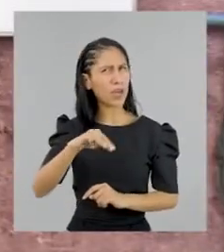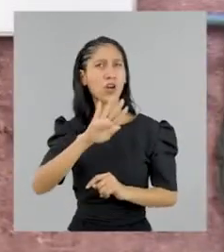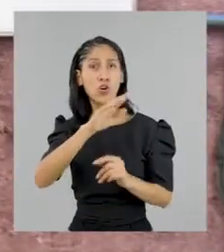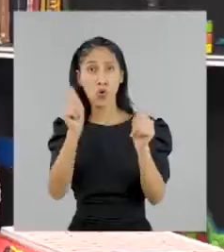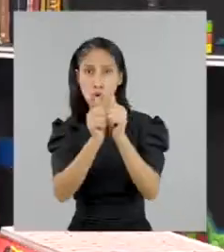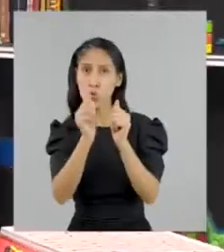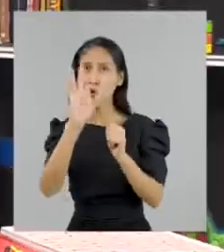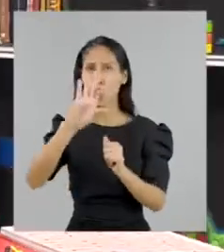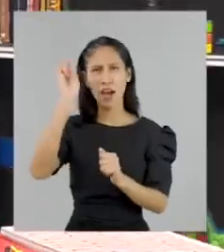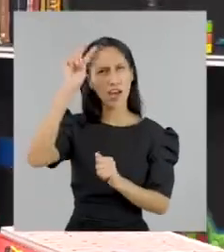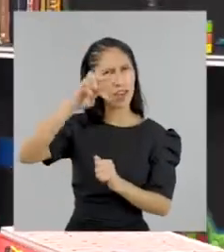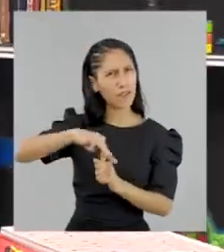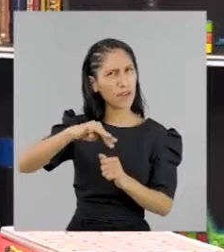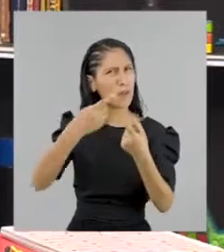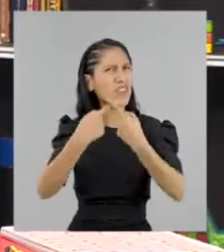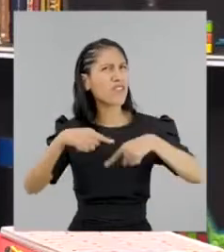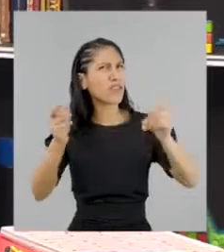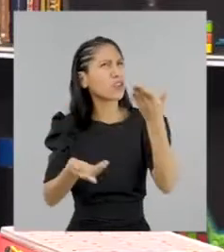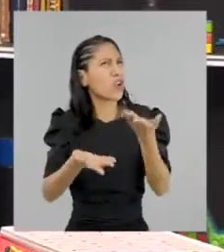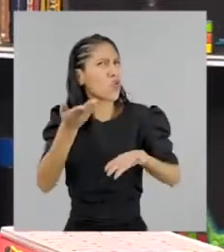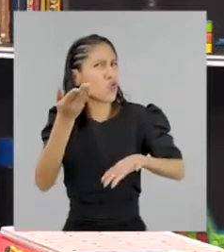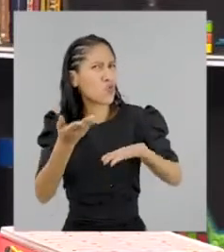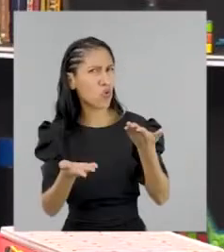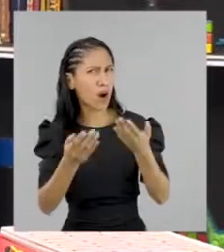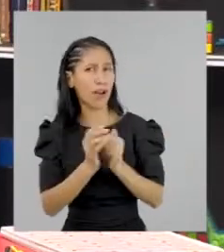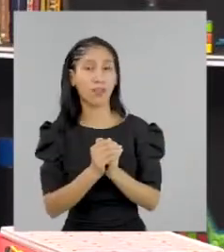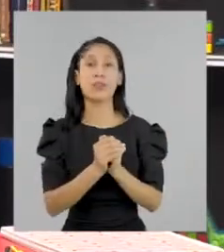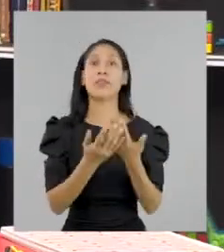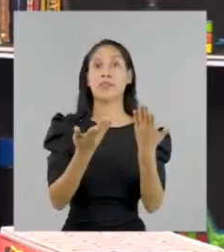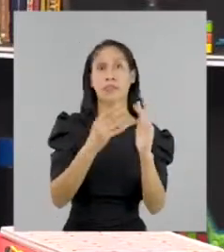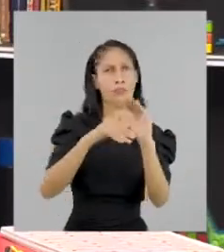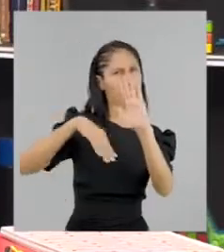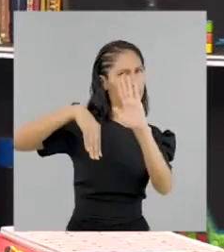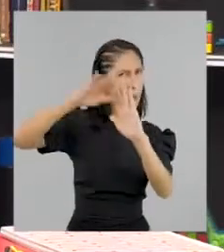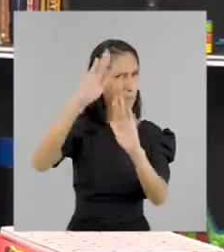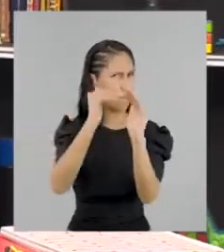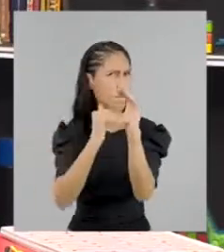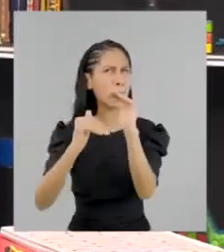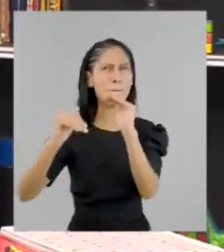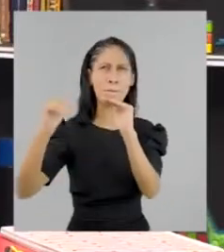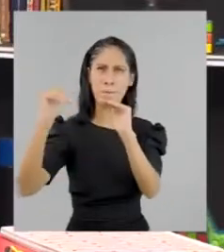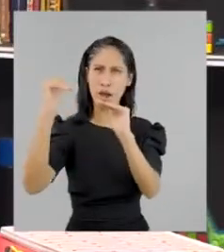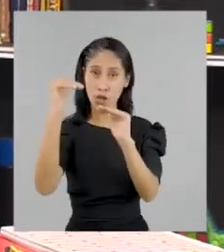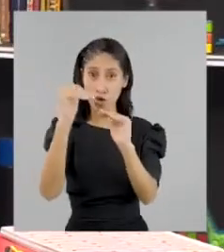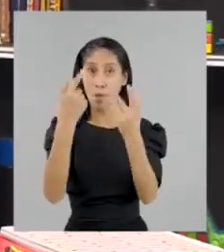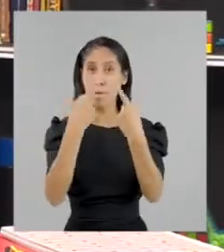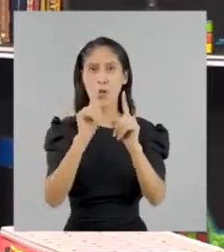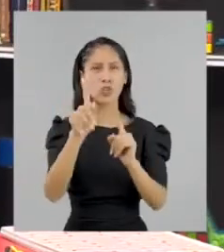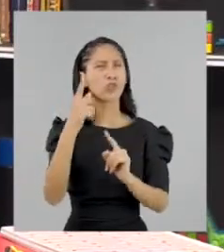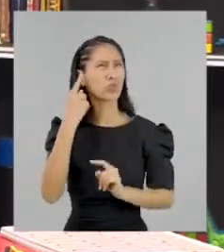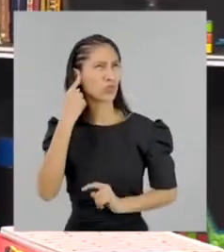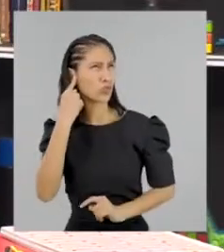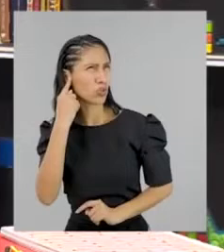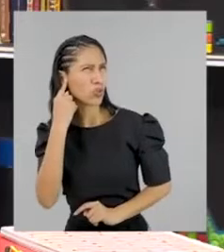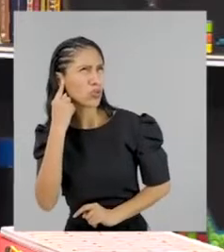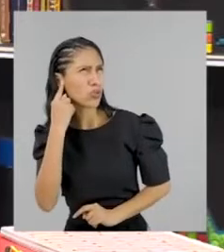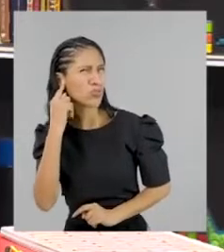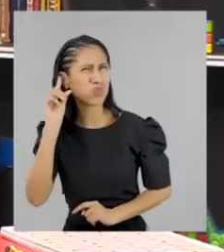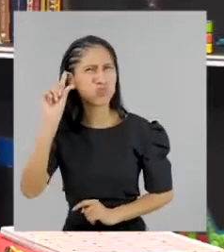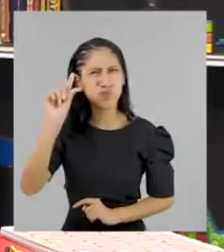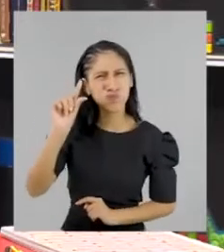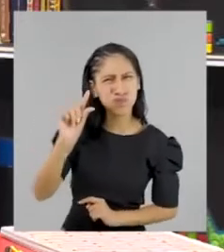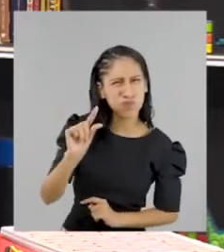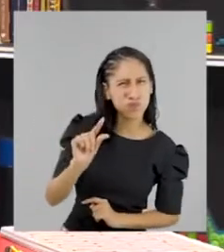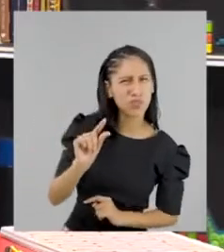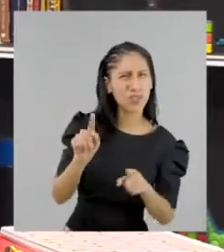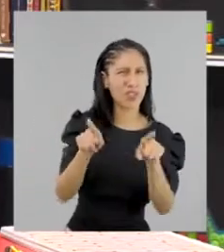la FM? Claro, las señales de la amplitud modulada son de mayor alcance, pero su fidelidad es baja. Es